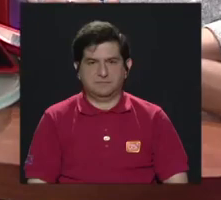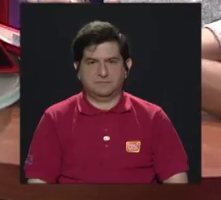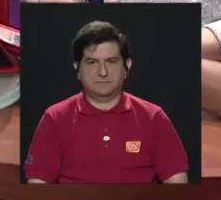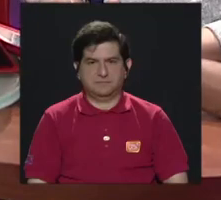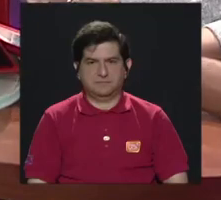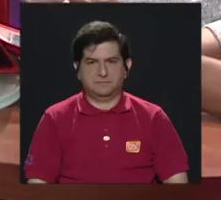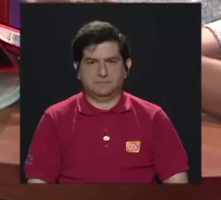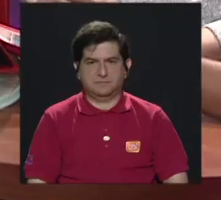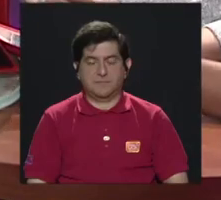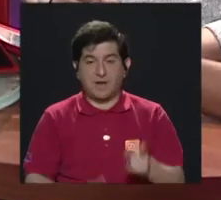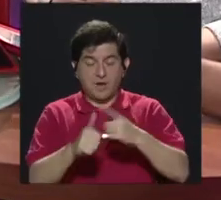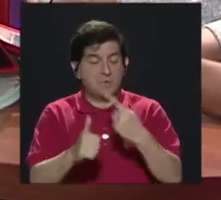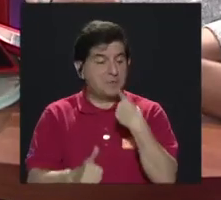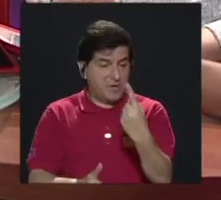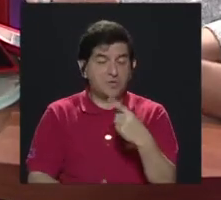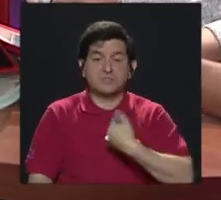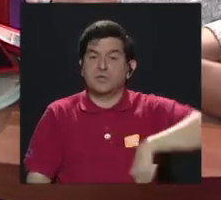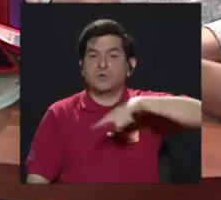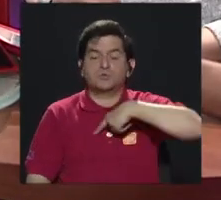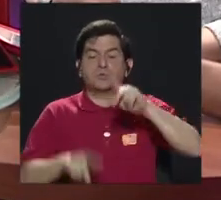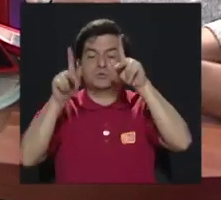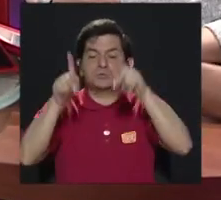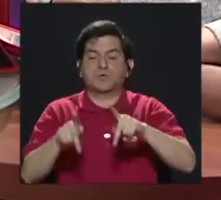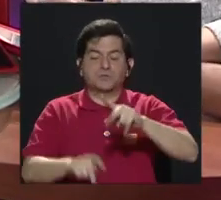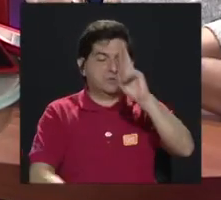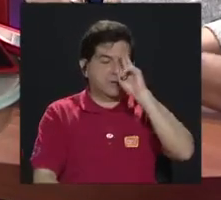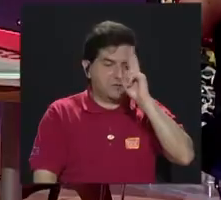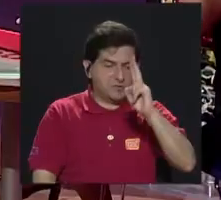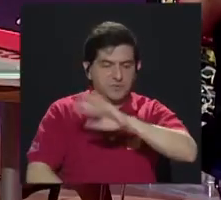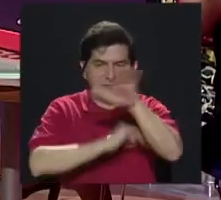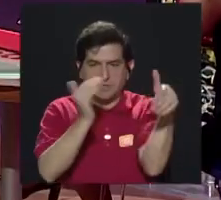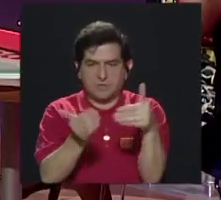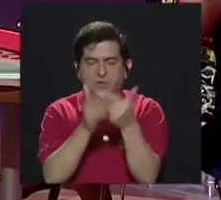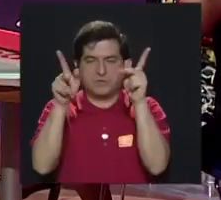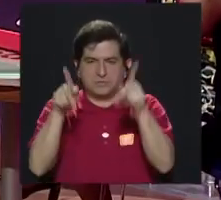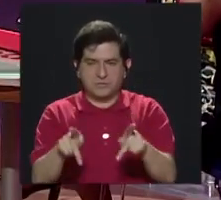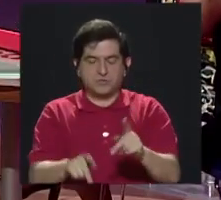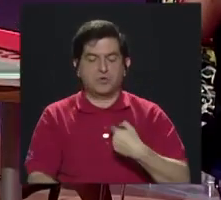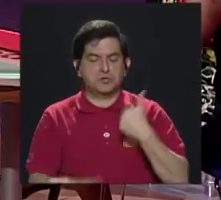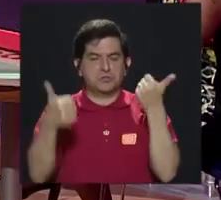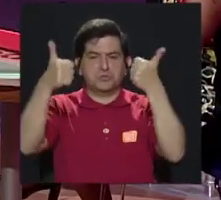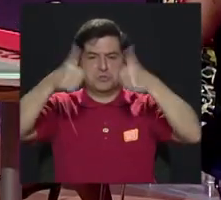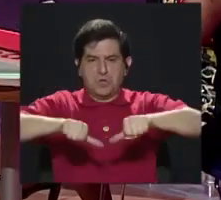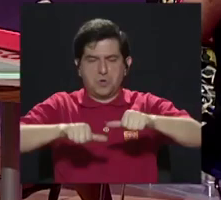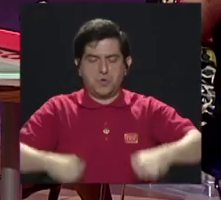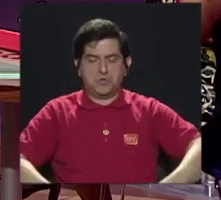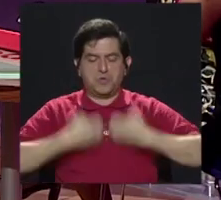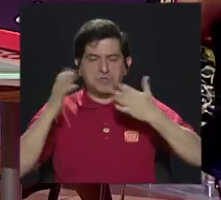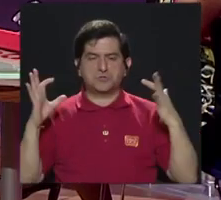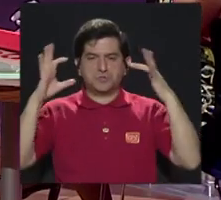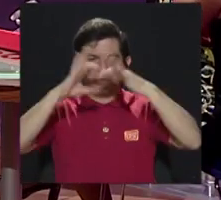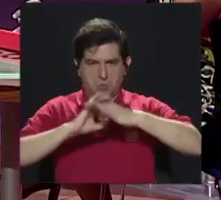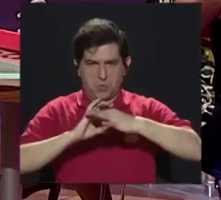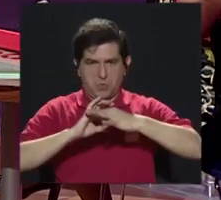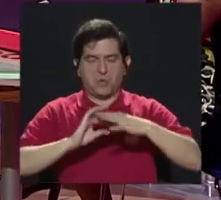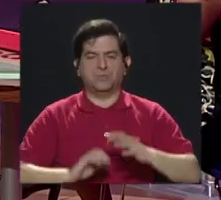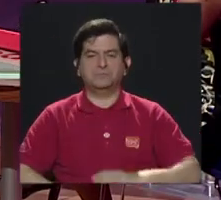que somos personas, debemos respetarnos los unos a los otros, y yo estoy de acuerdo que existen uniones